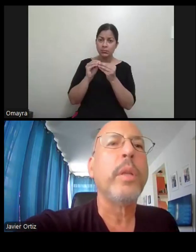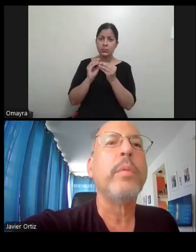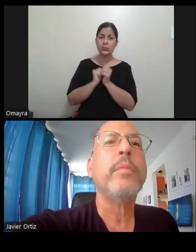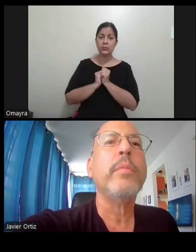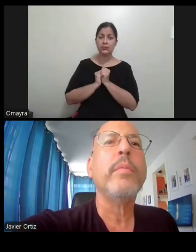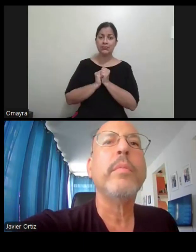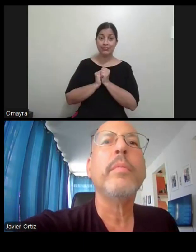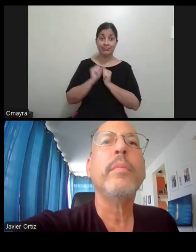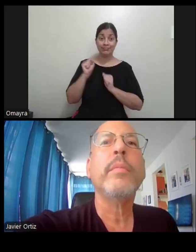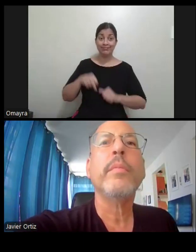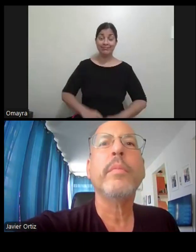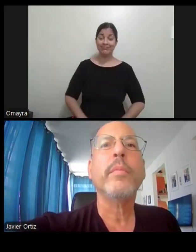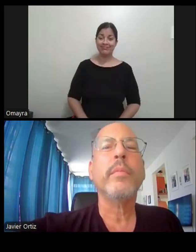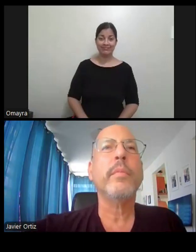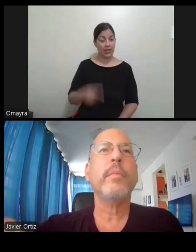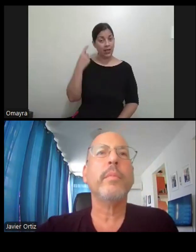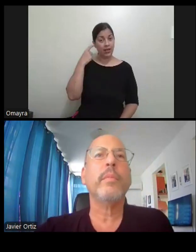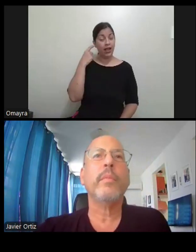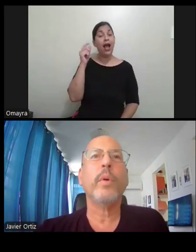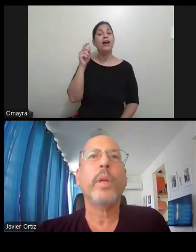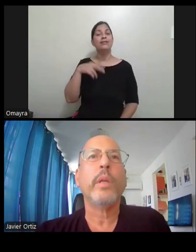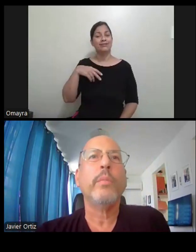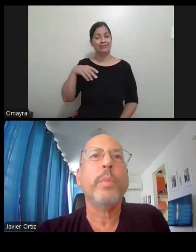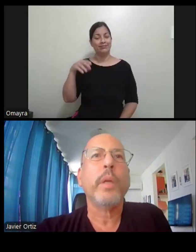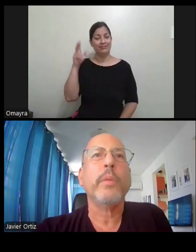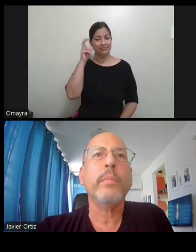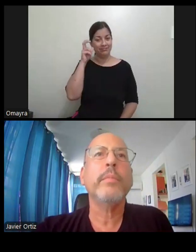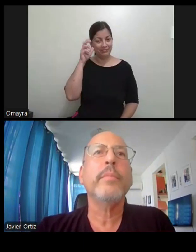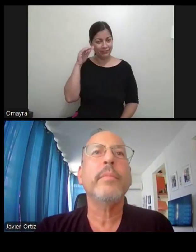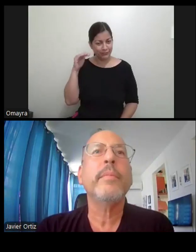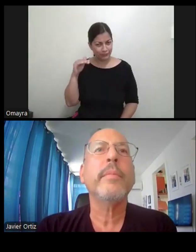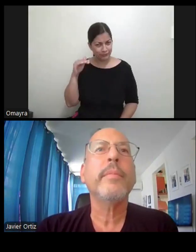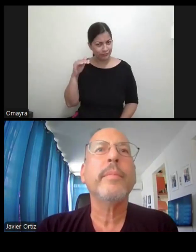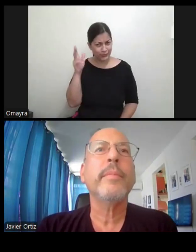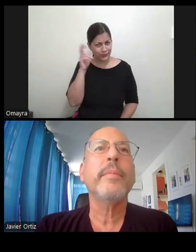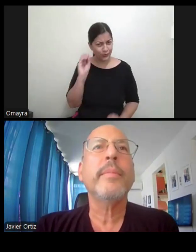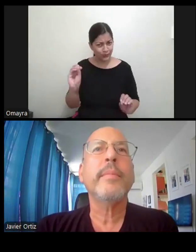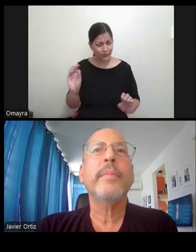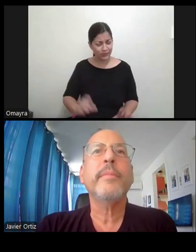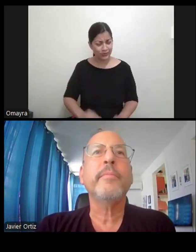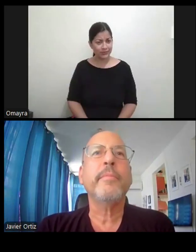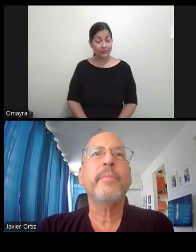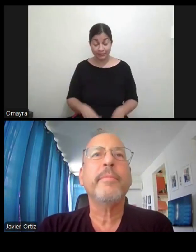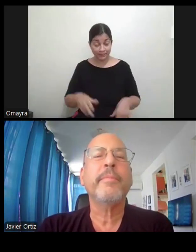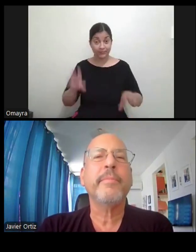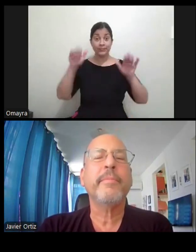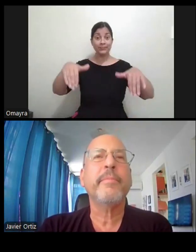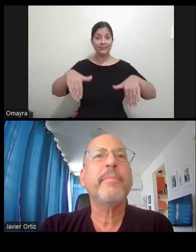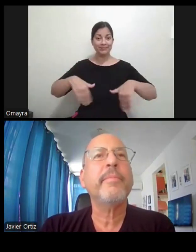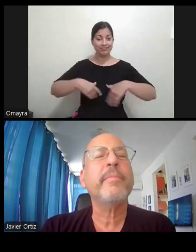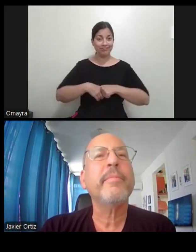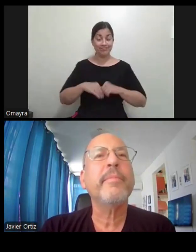Sí, porque, para que se oiga, porque si no. Ok, muy bien. No te oyes. Mira, pues